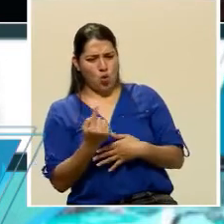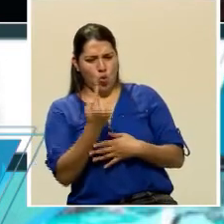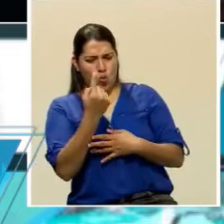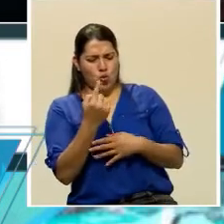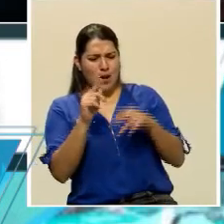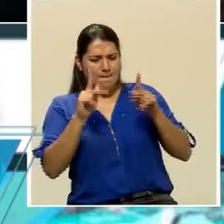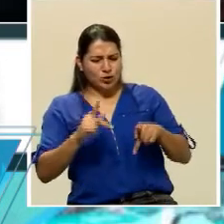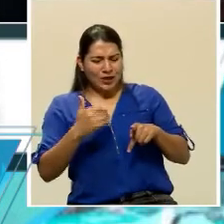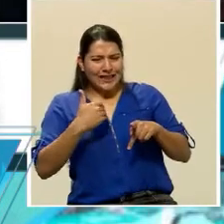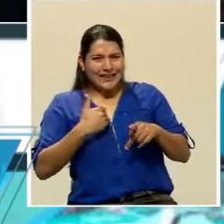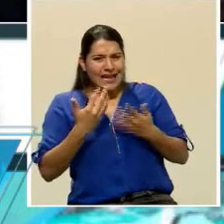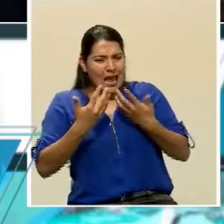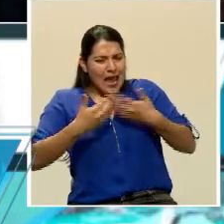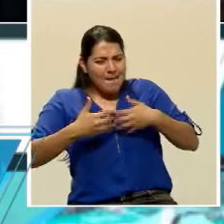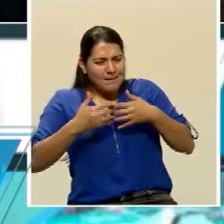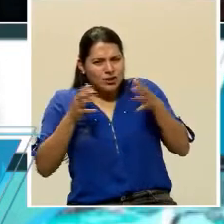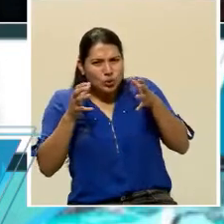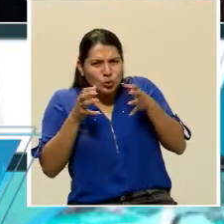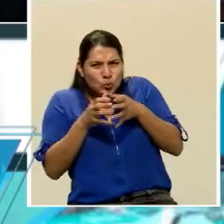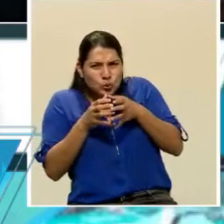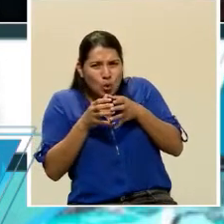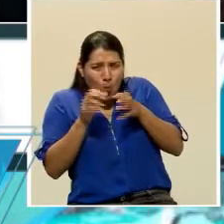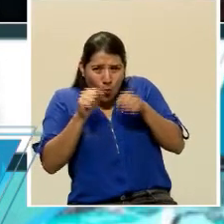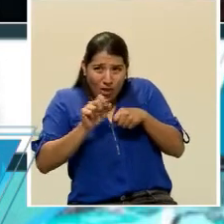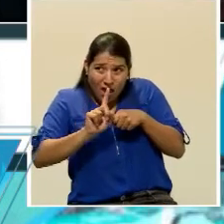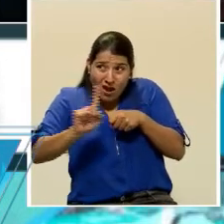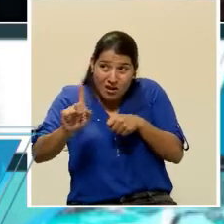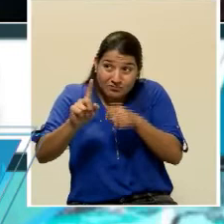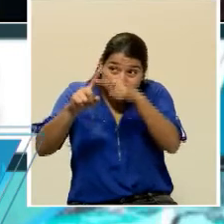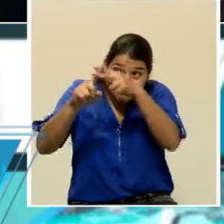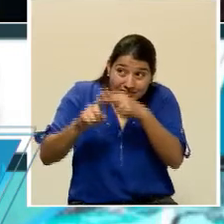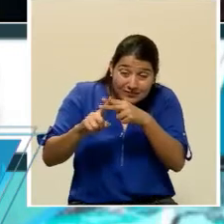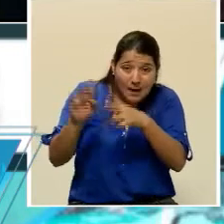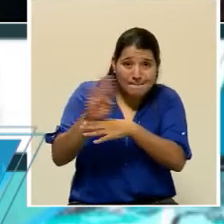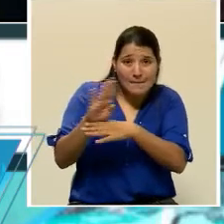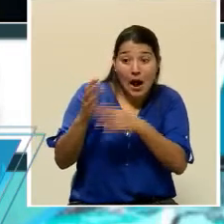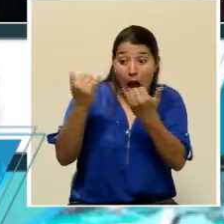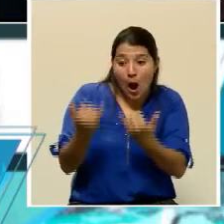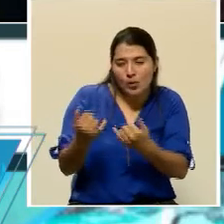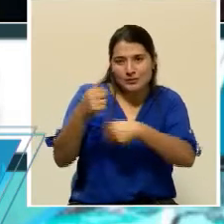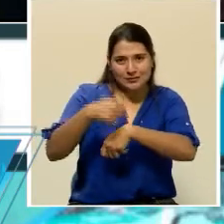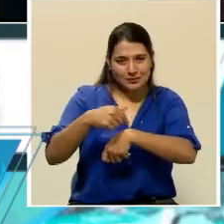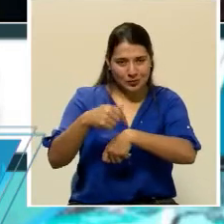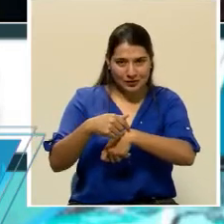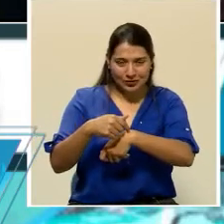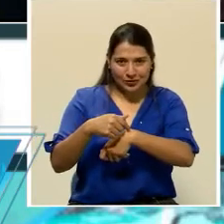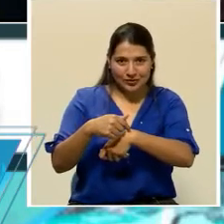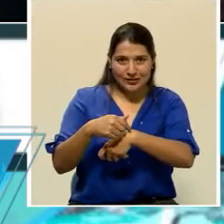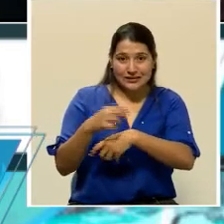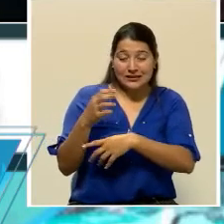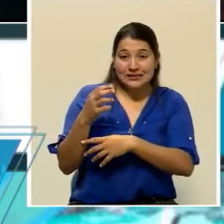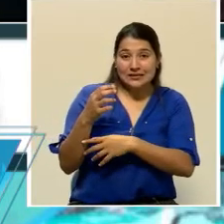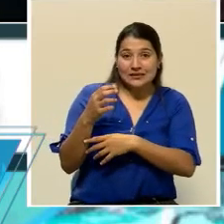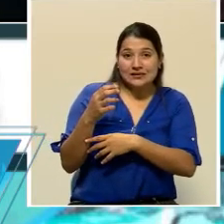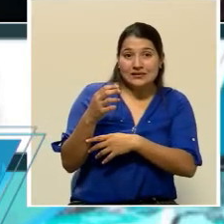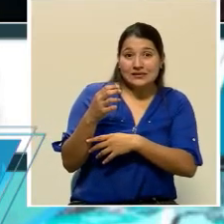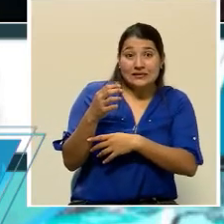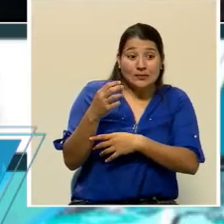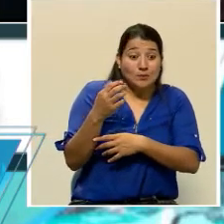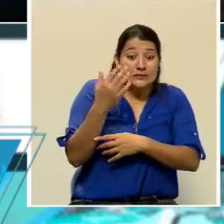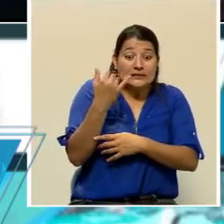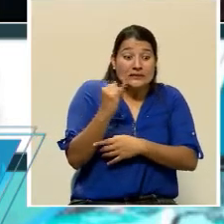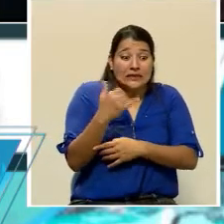un pequeño comerciante, le va a ir a pedir plata al banco en este momento con el